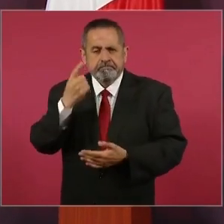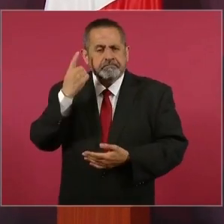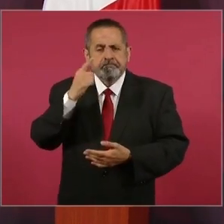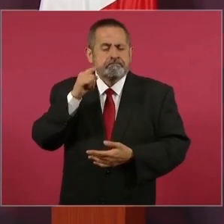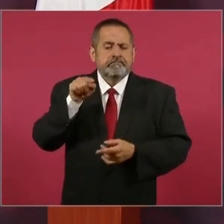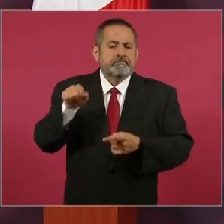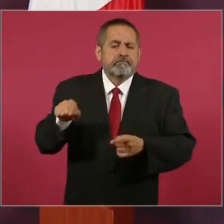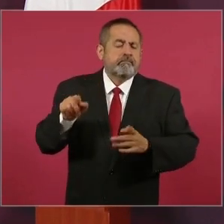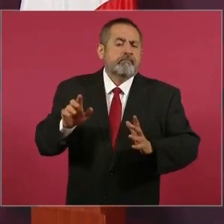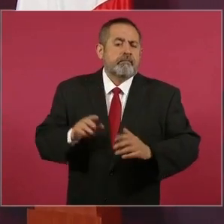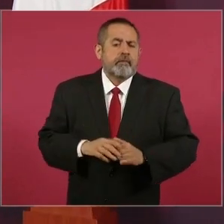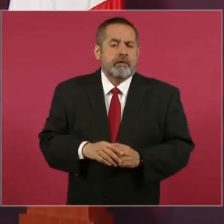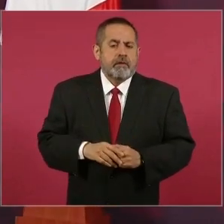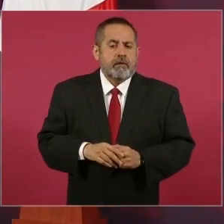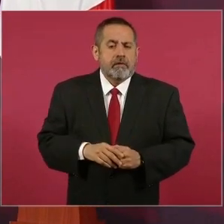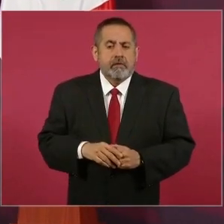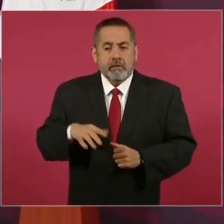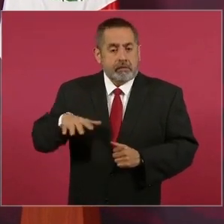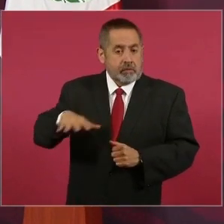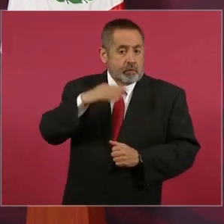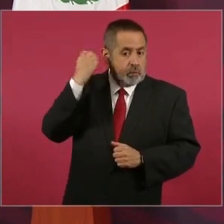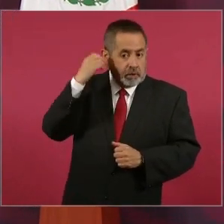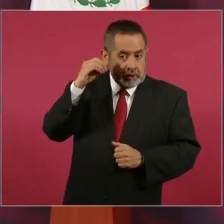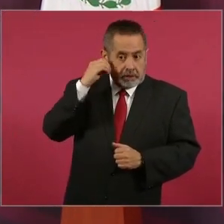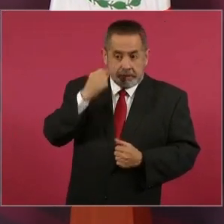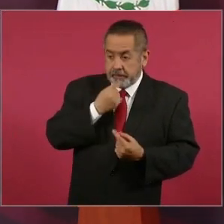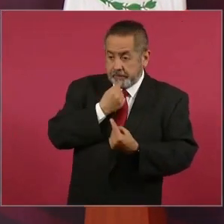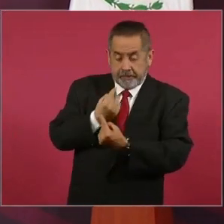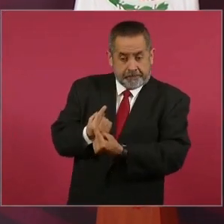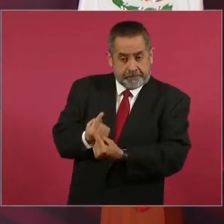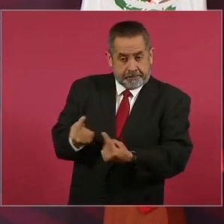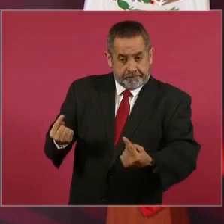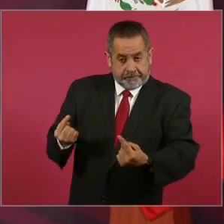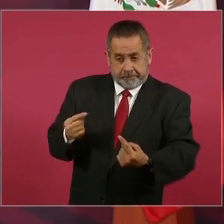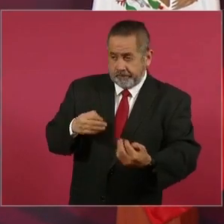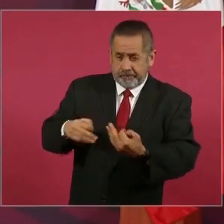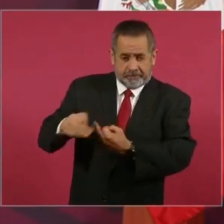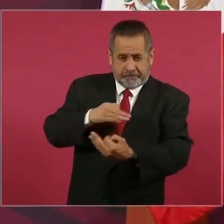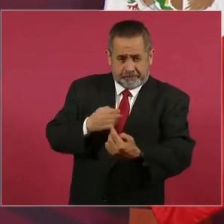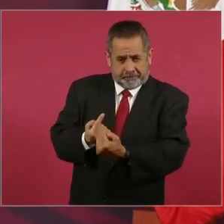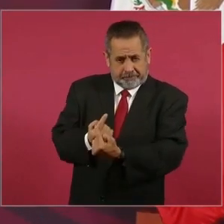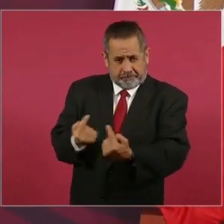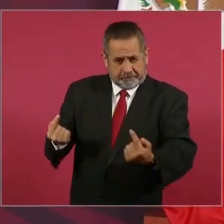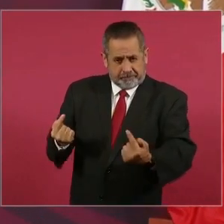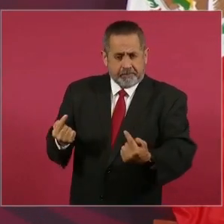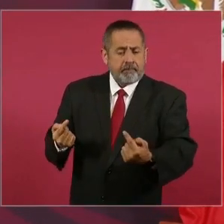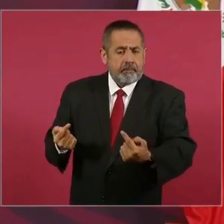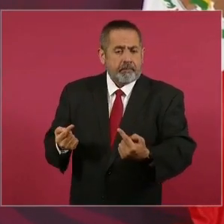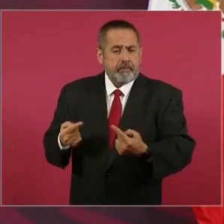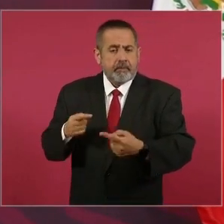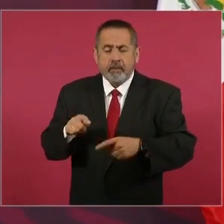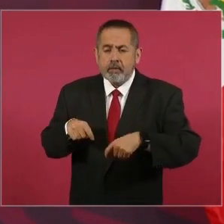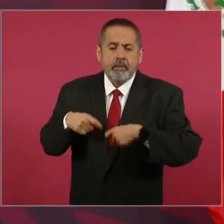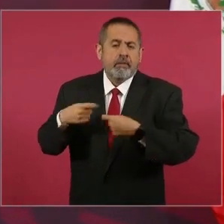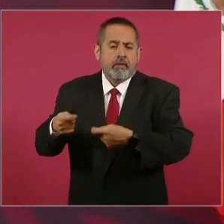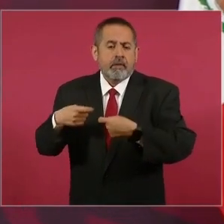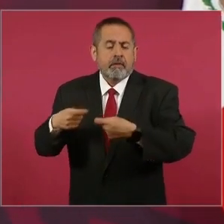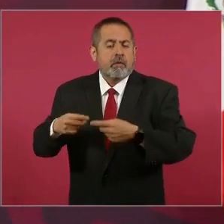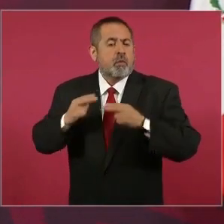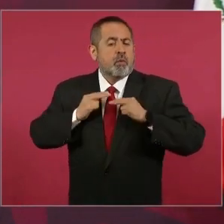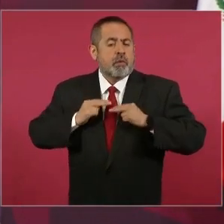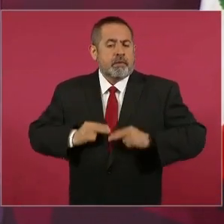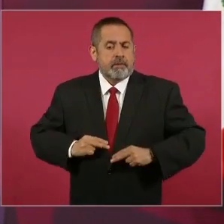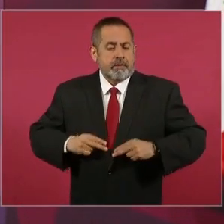que todos los niños de Oaxaca todos tengan sus